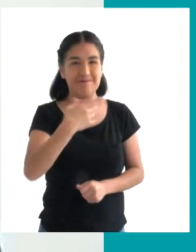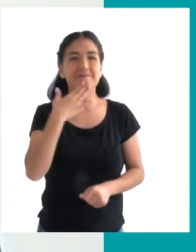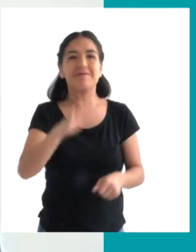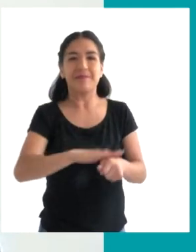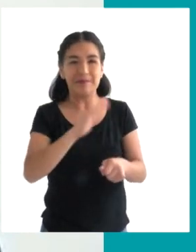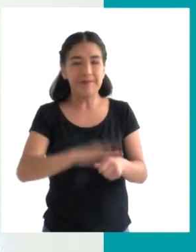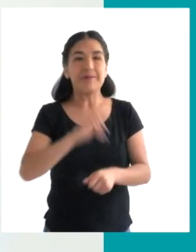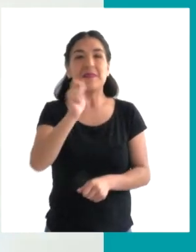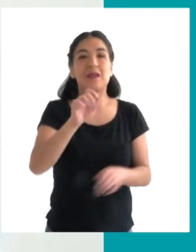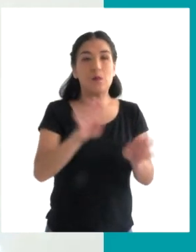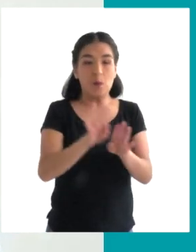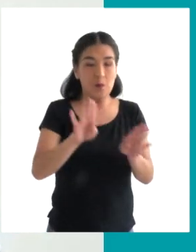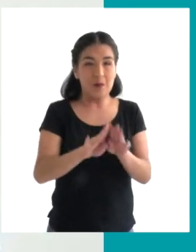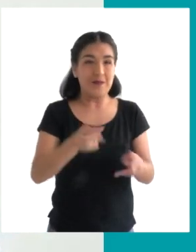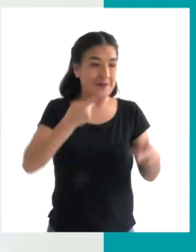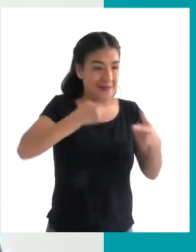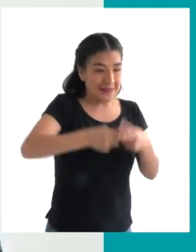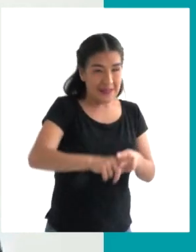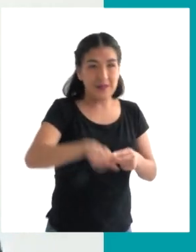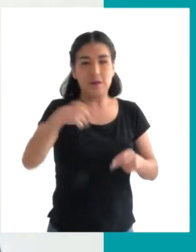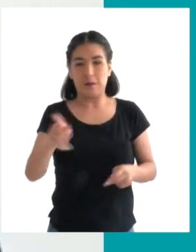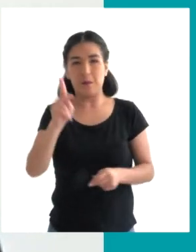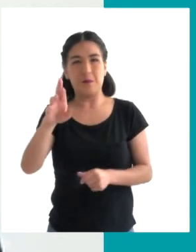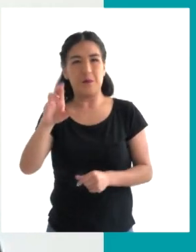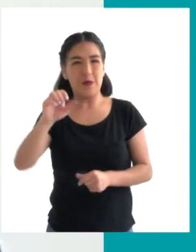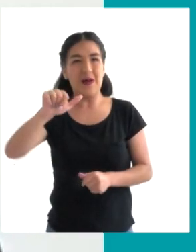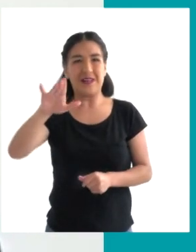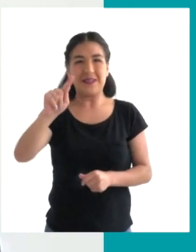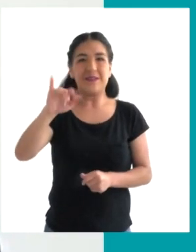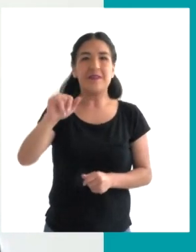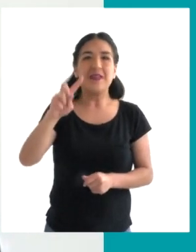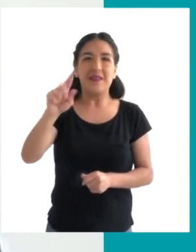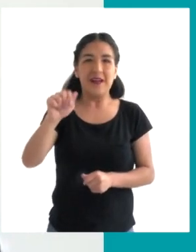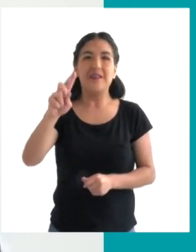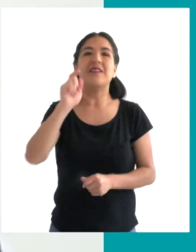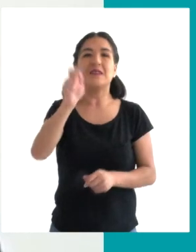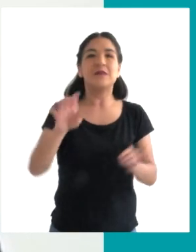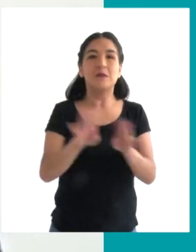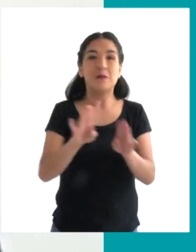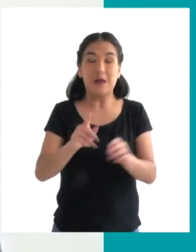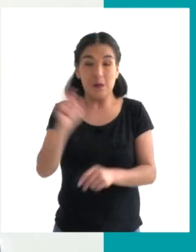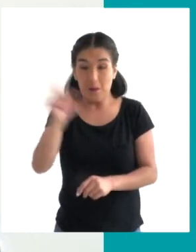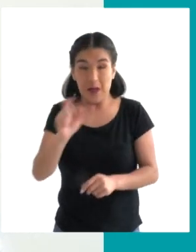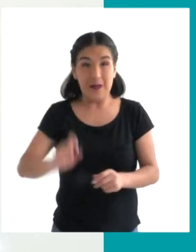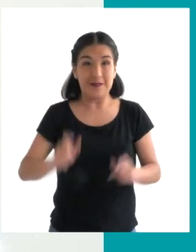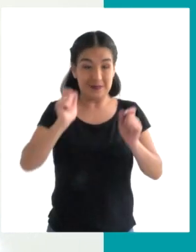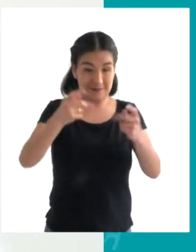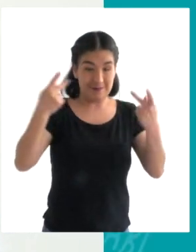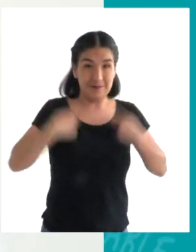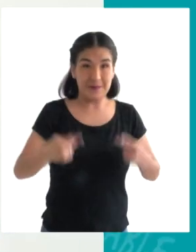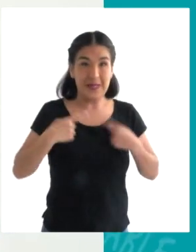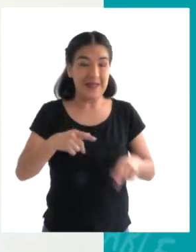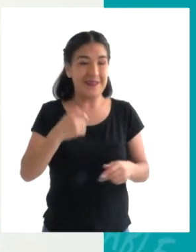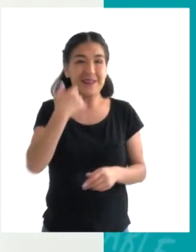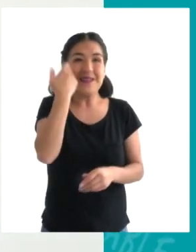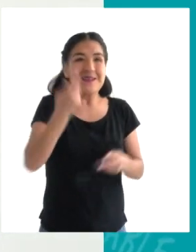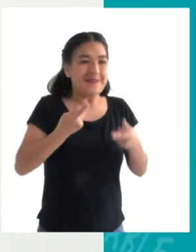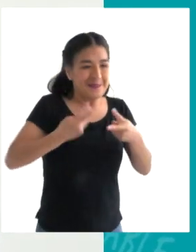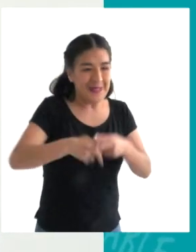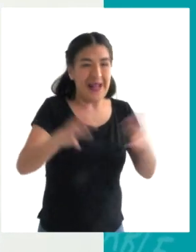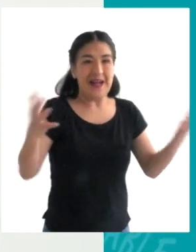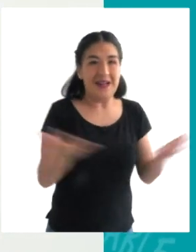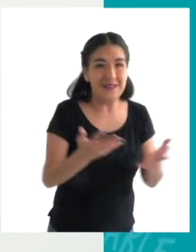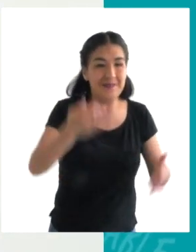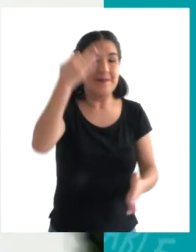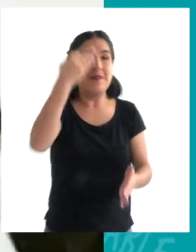tener iniciativa y la proactividad radica en que cuando uno tiene iniciativa solamente tiene la